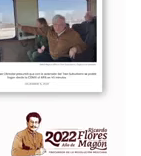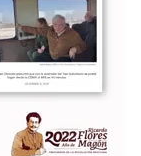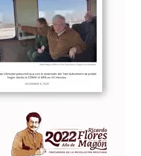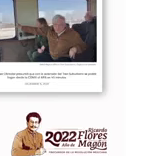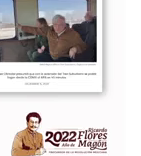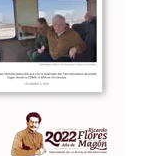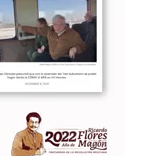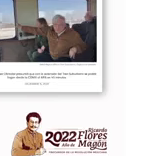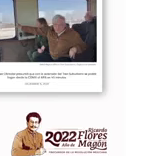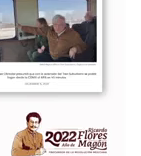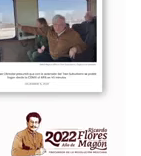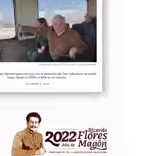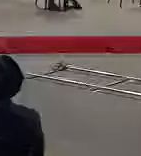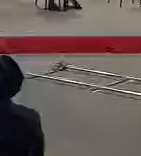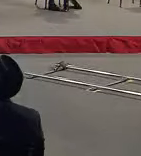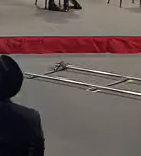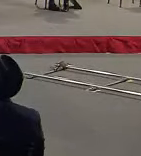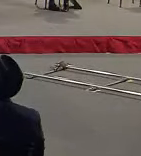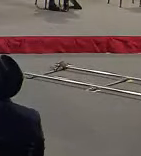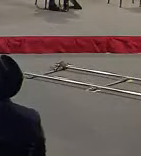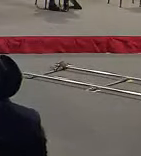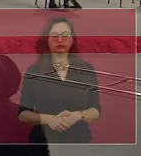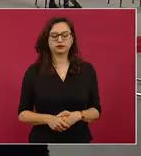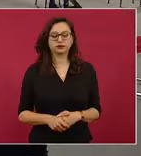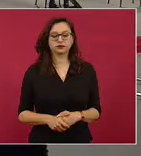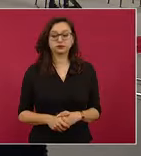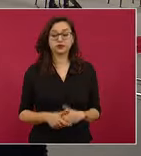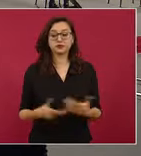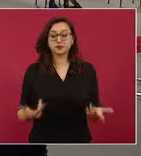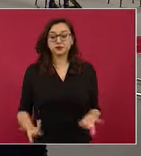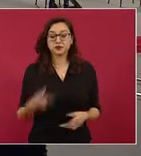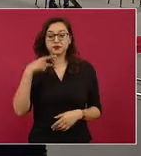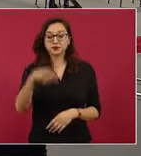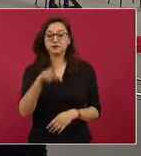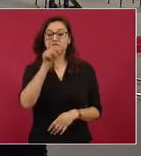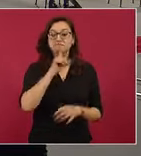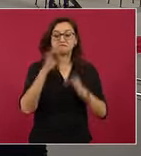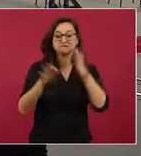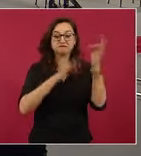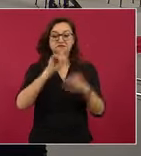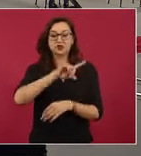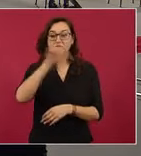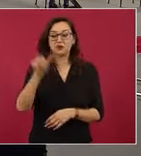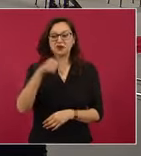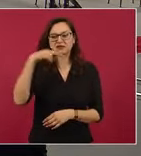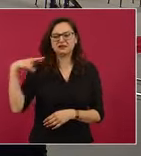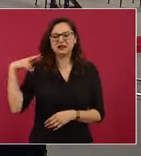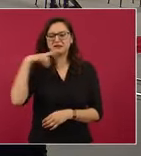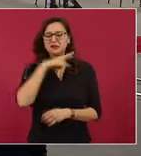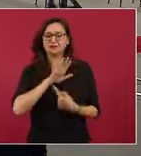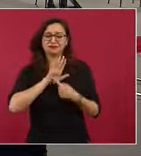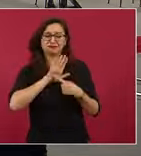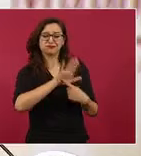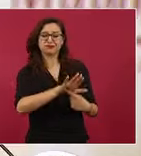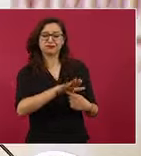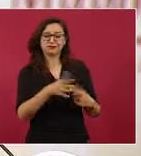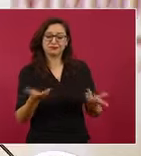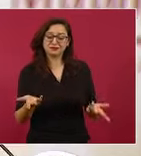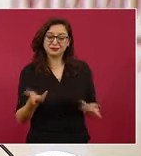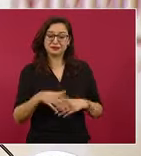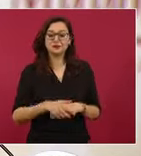nada más y nada menos que el expresidente Felipe Calderón. Siguiente, por favor. Escasos vuelos.